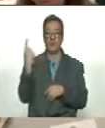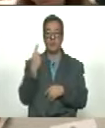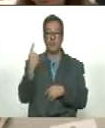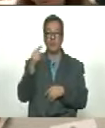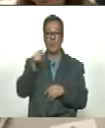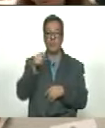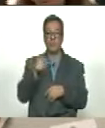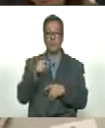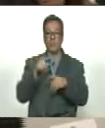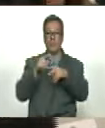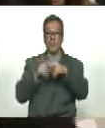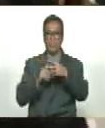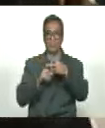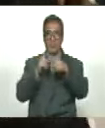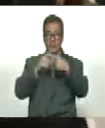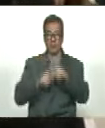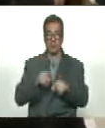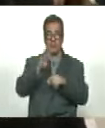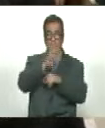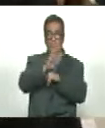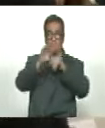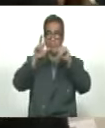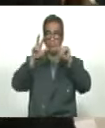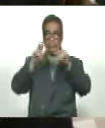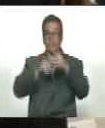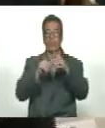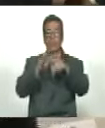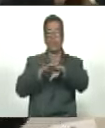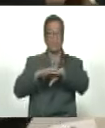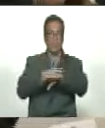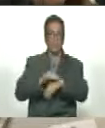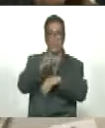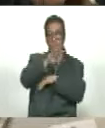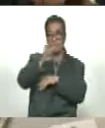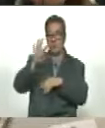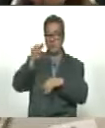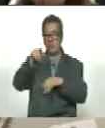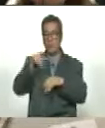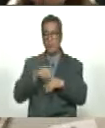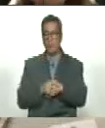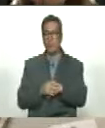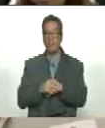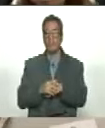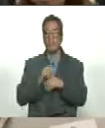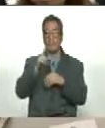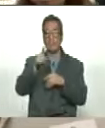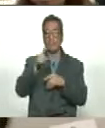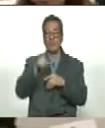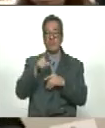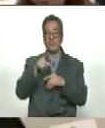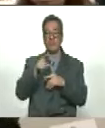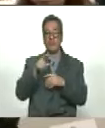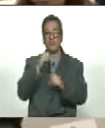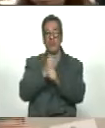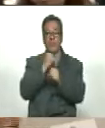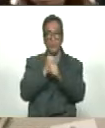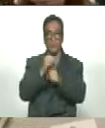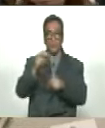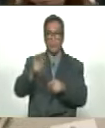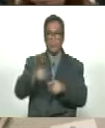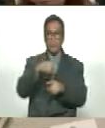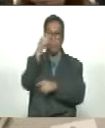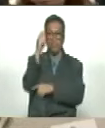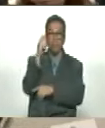la número 48, ¿no? 44. Es la 44 que en este ejercicio